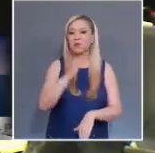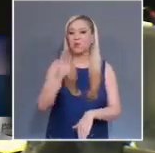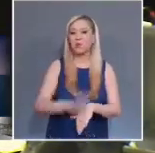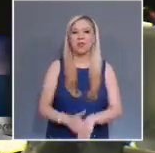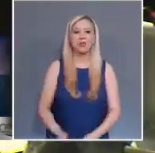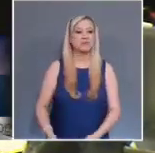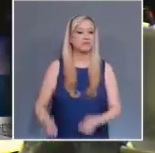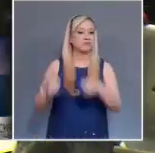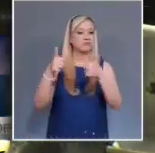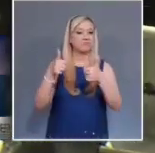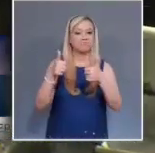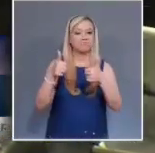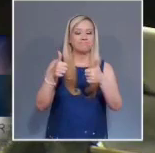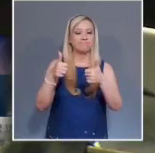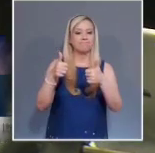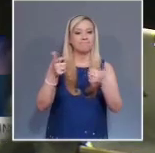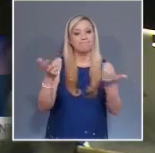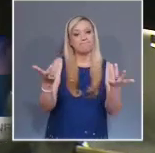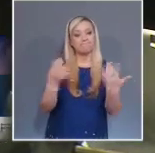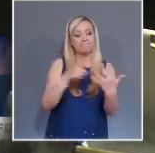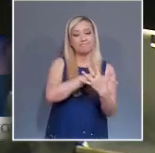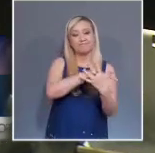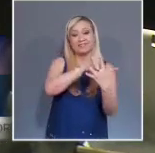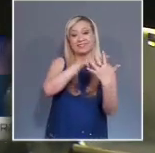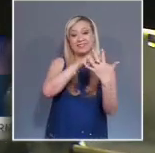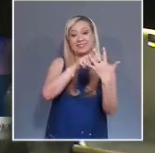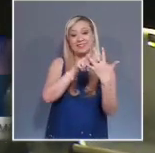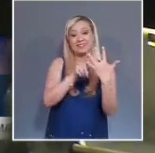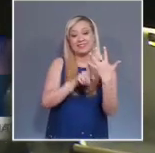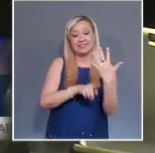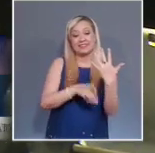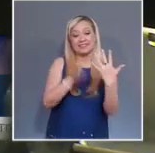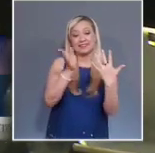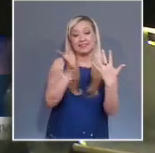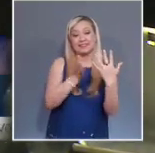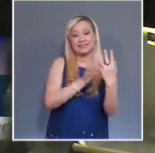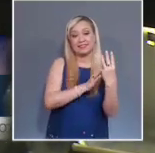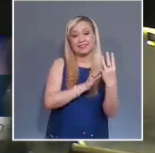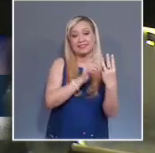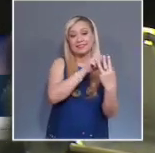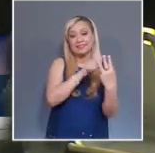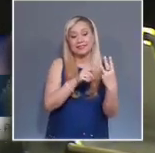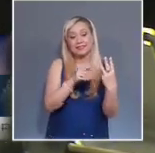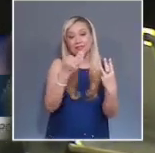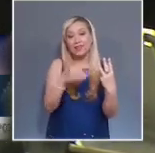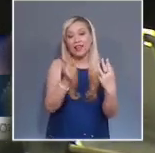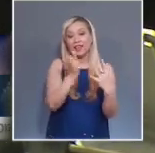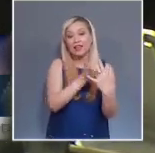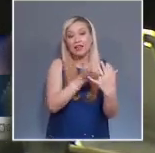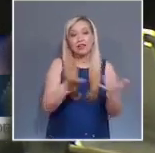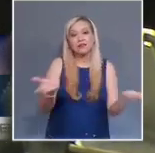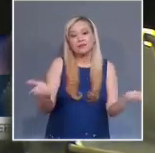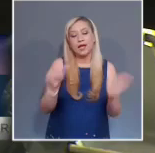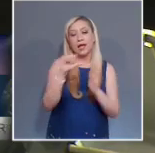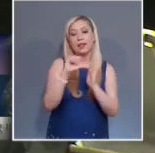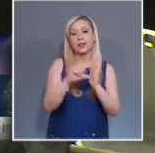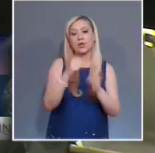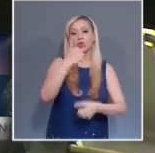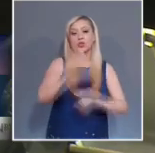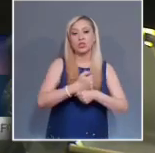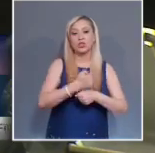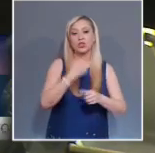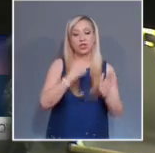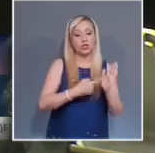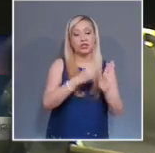3/5 partes de los presentes que exige el artículo 6º constitucional. Comuníquese a